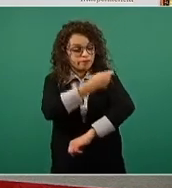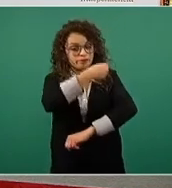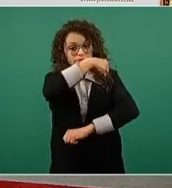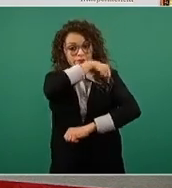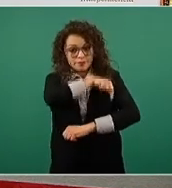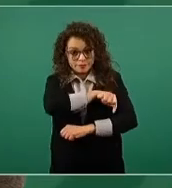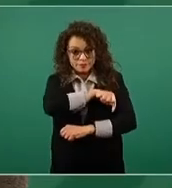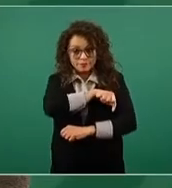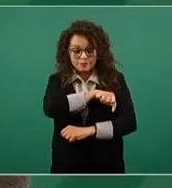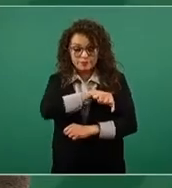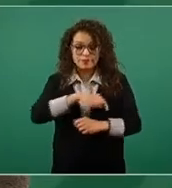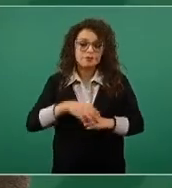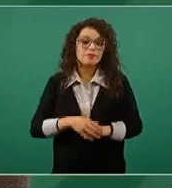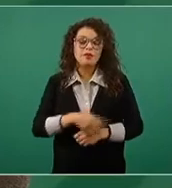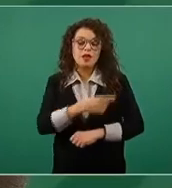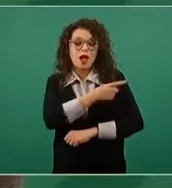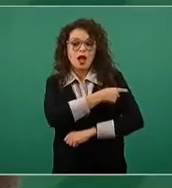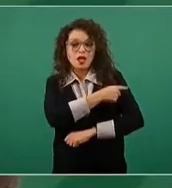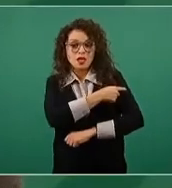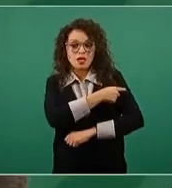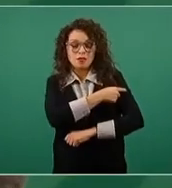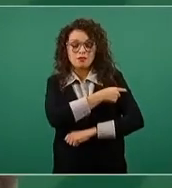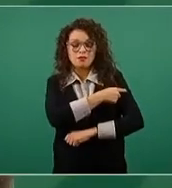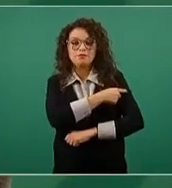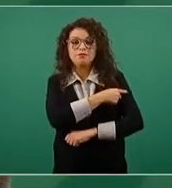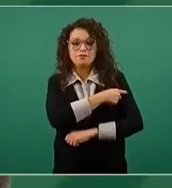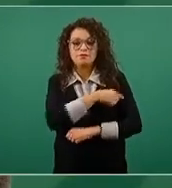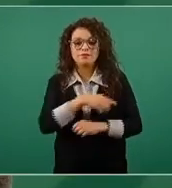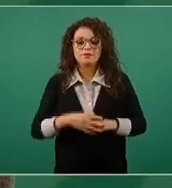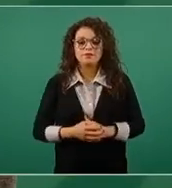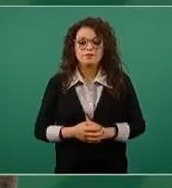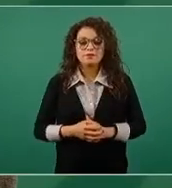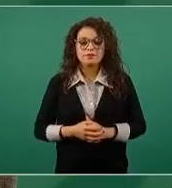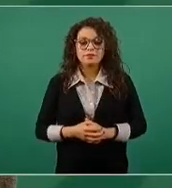la inyección, que ocurre en una región muscular, generalmente del brazo,